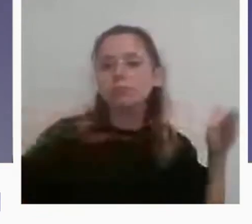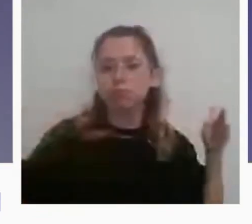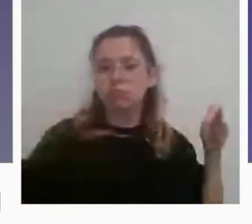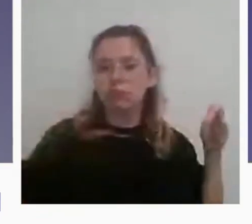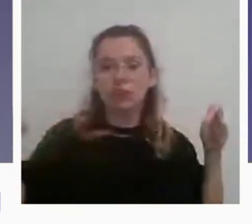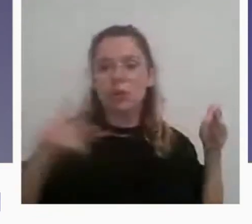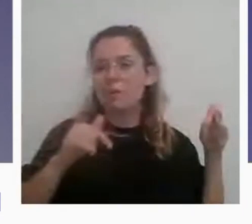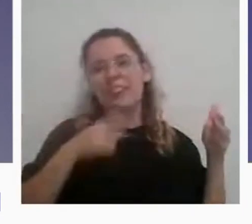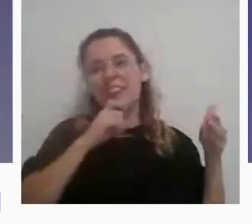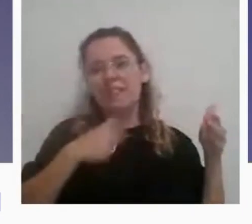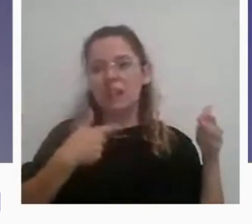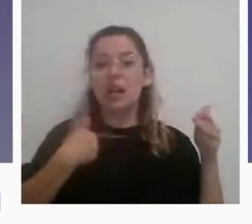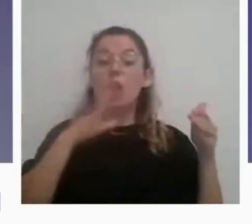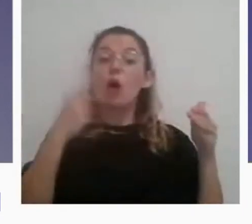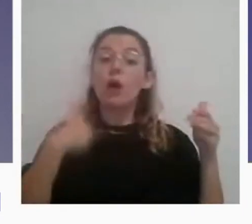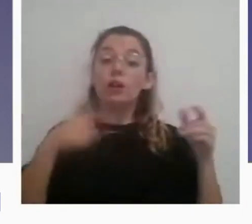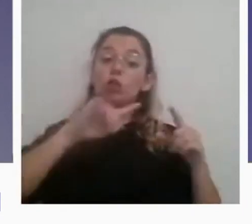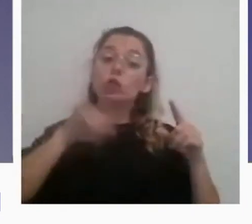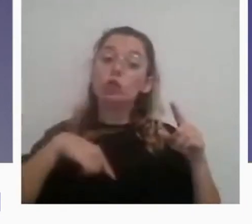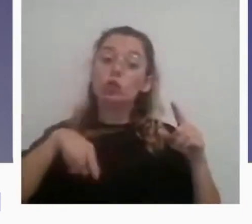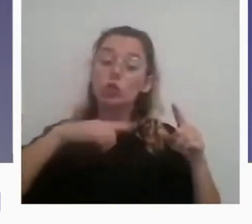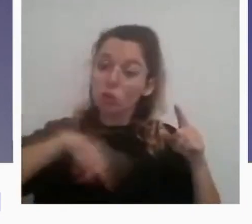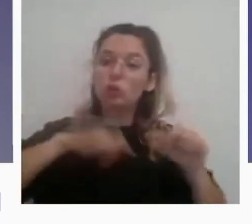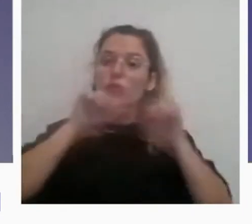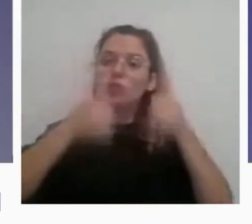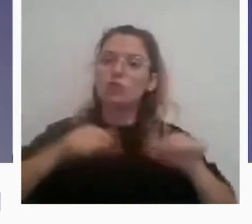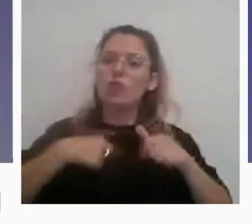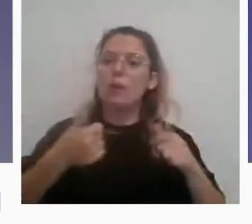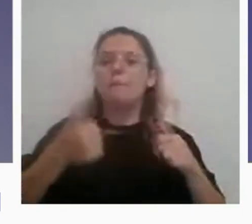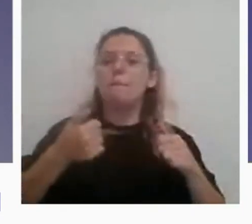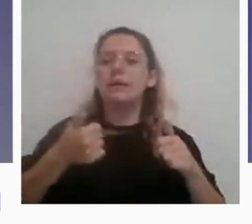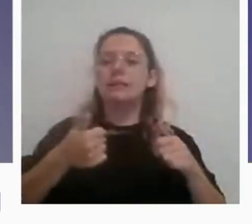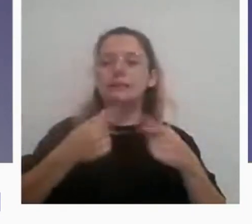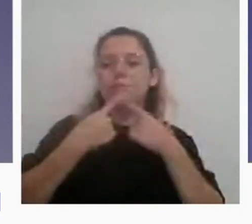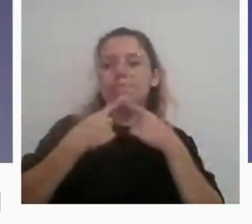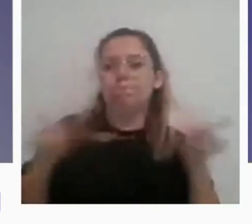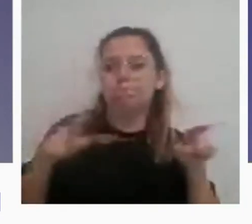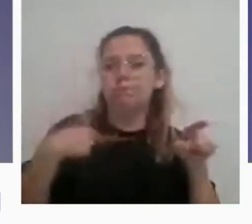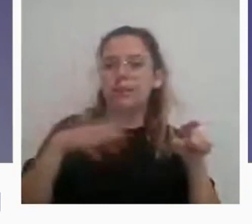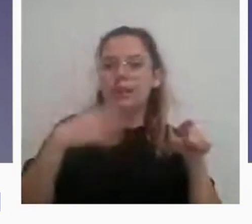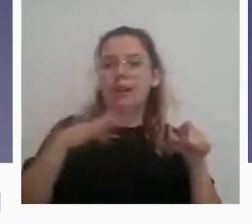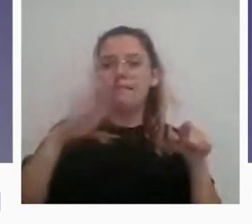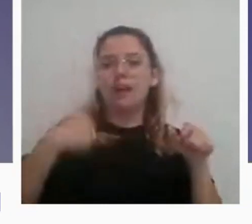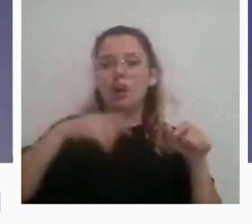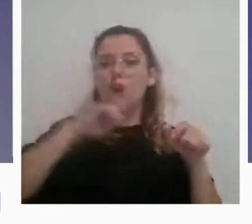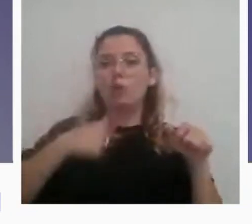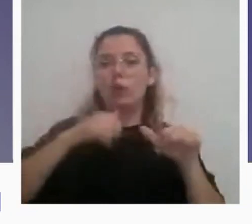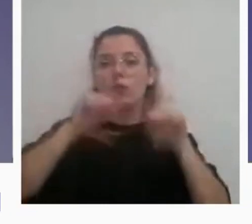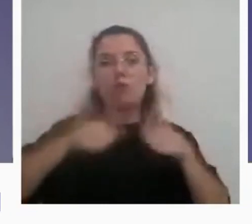formatos más disruptivos que enganchen y atraigan a las personas con sus diferentes chapelas, que decimos aquí, con sus diferentes